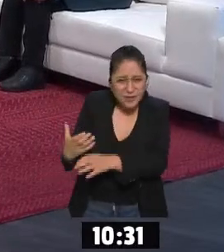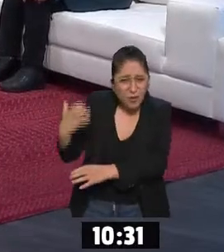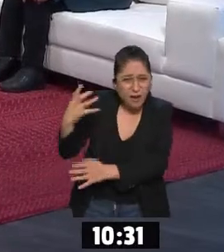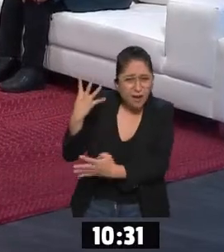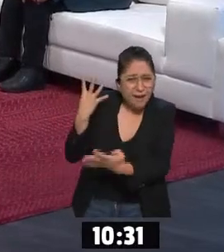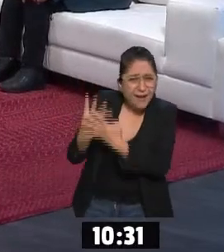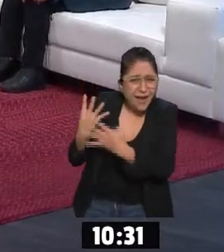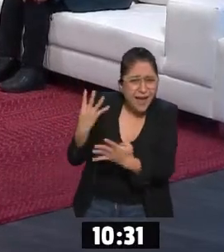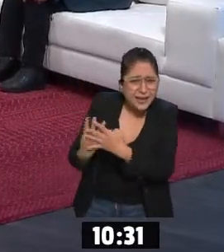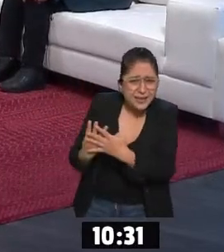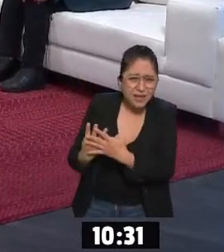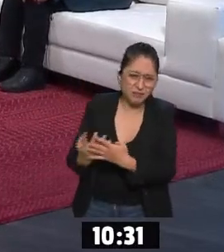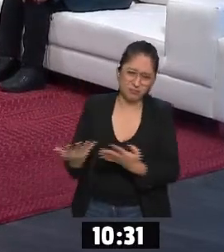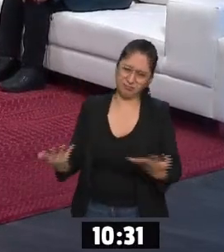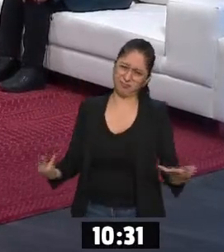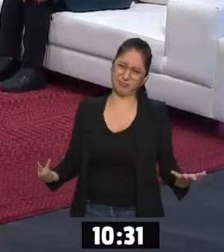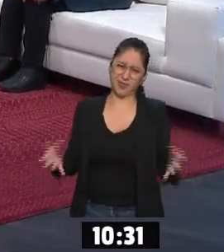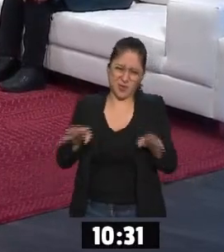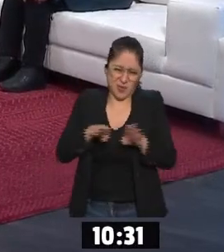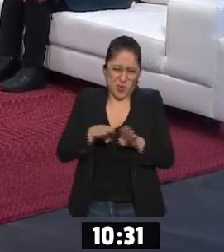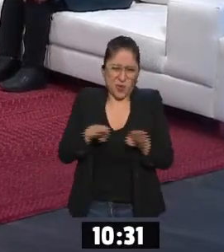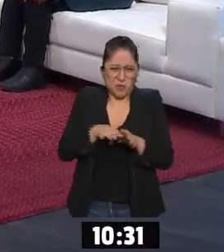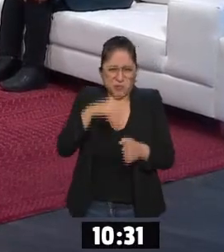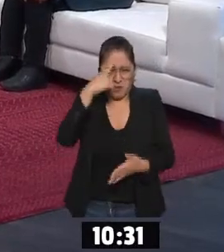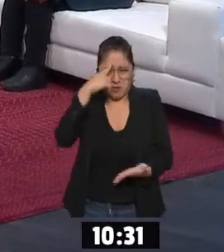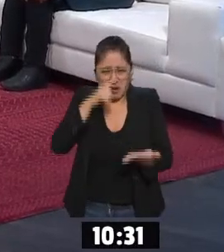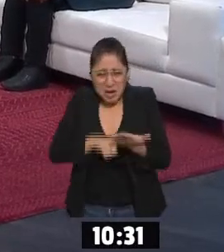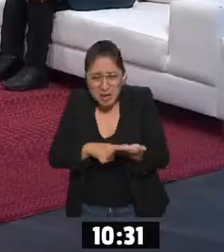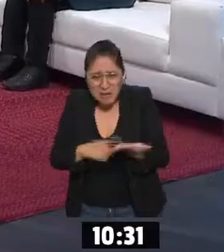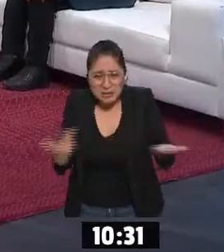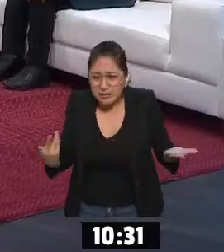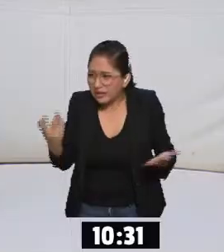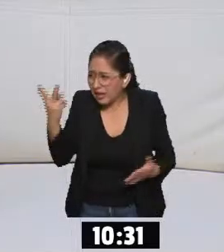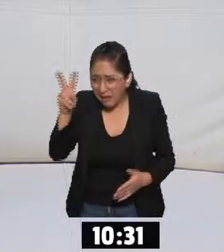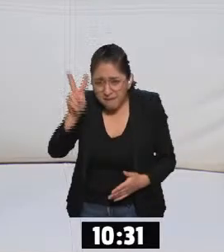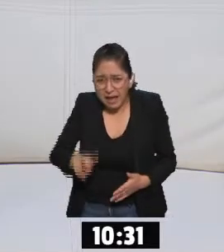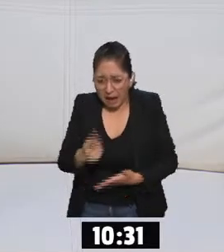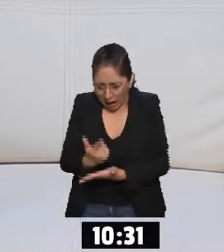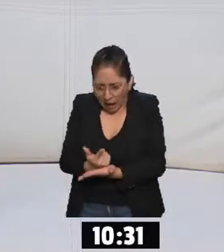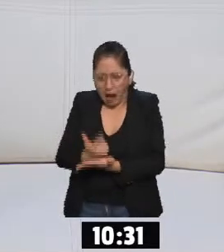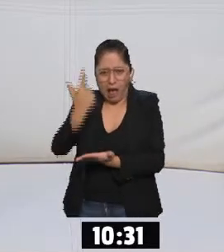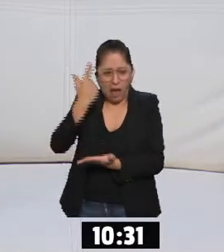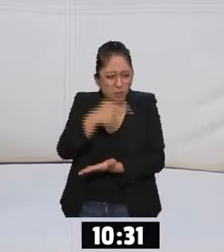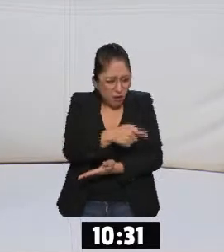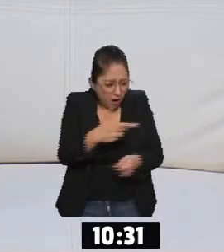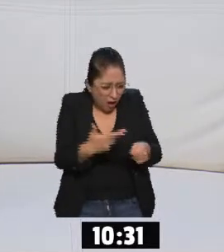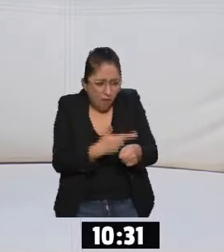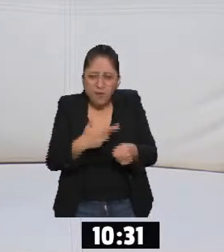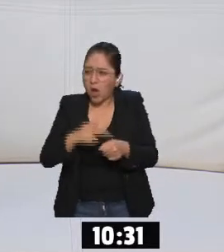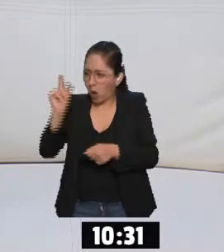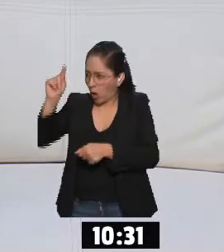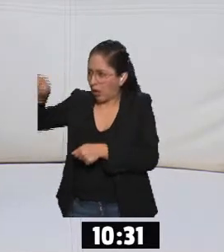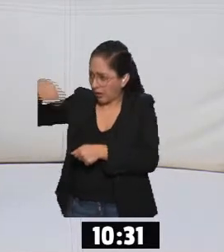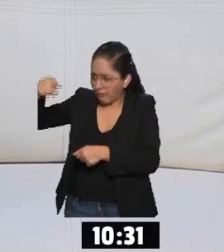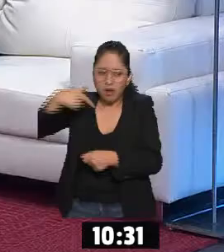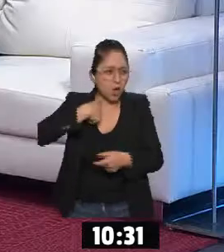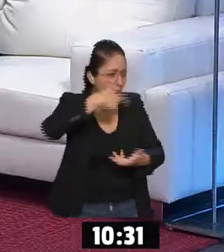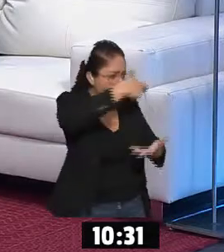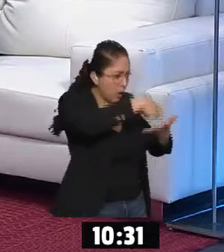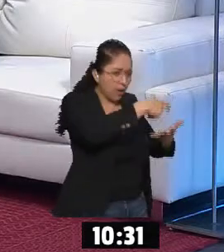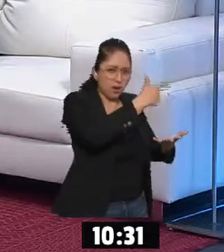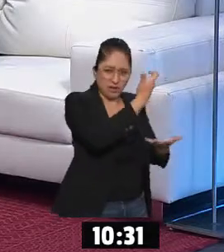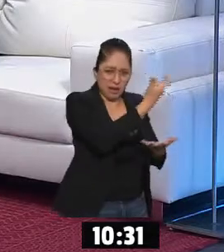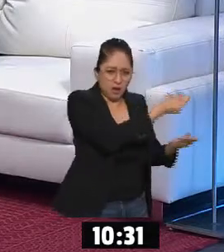Así está el problema. No sé si lo logran entender, es gravísimo. ¿Y qué nos recomiendas a nosotros los de Apatín